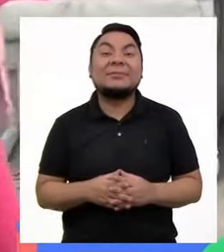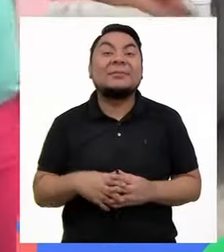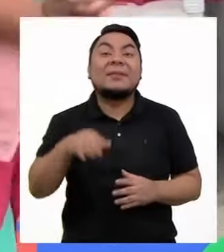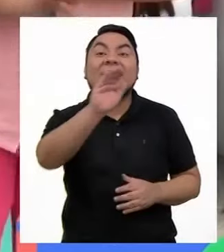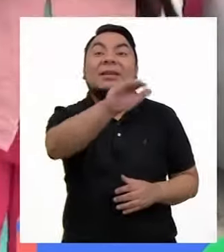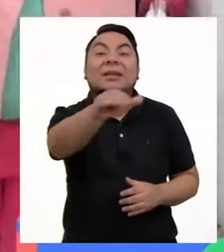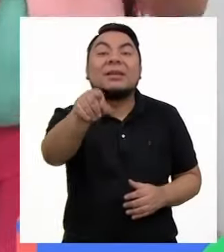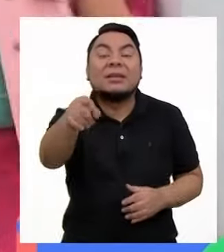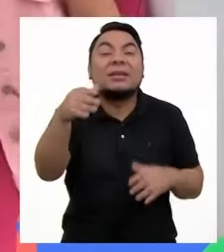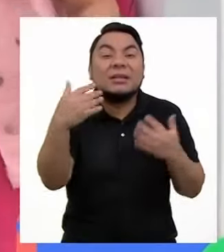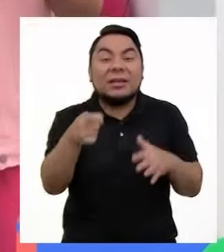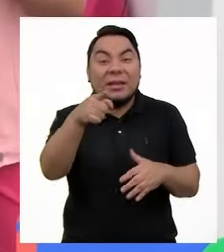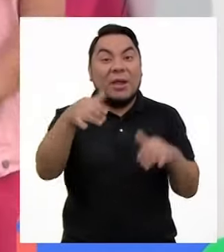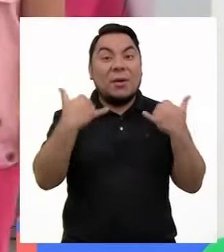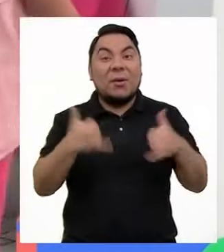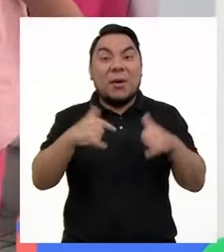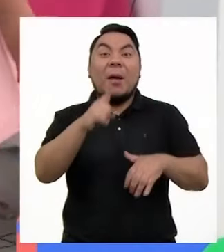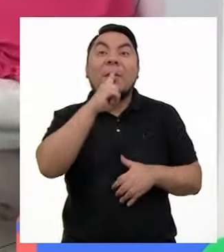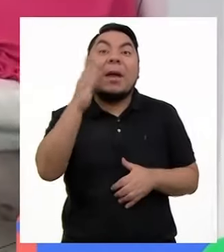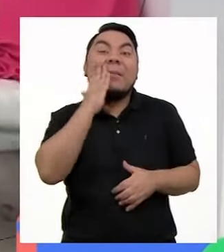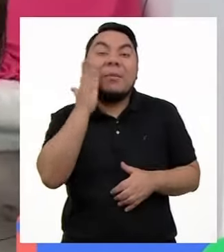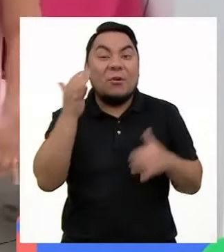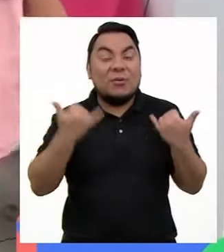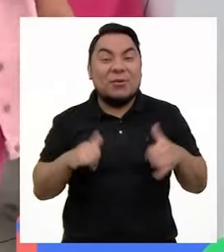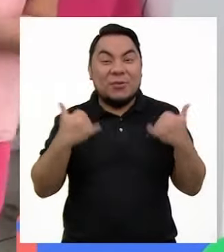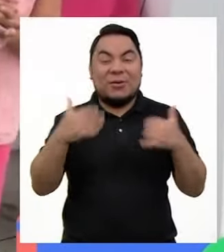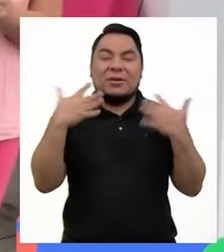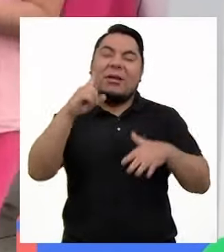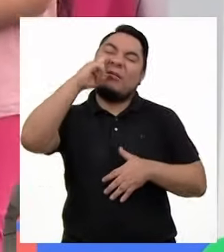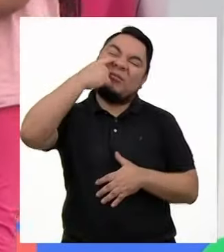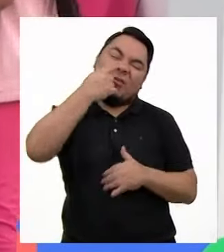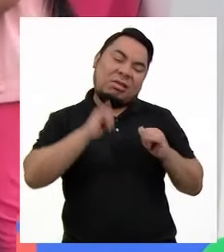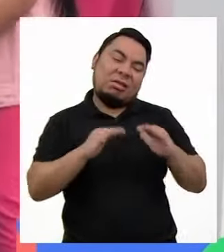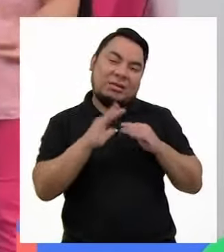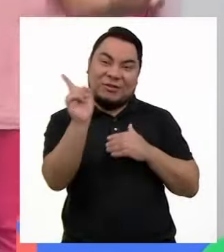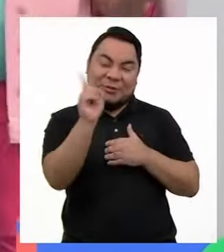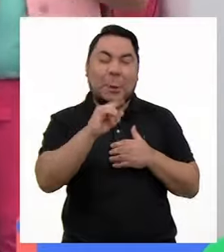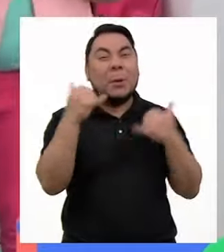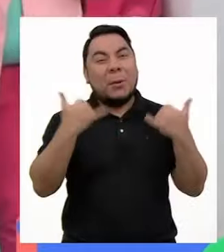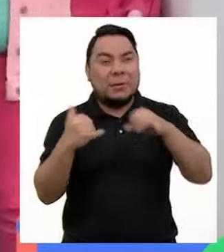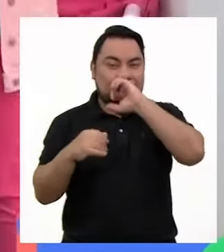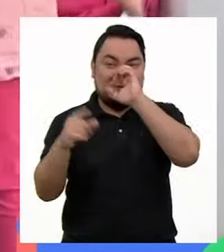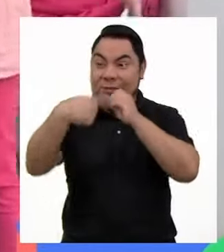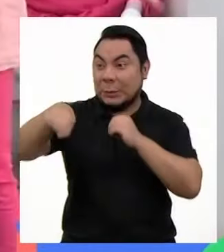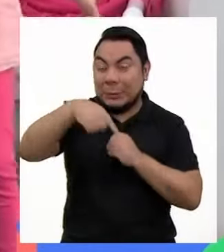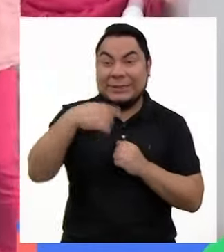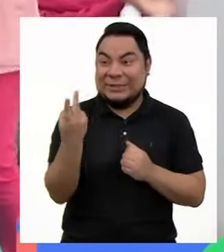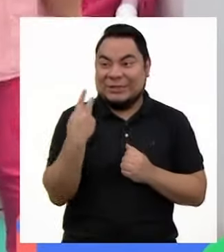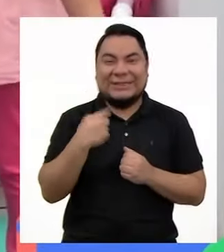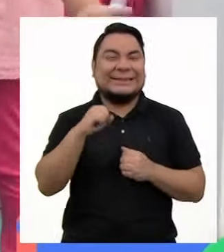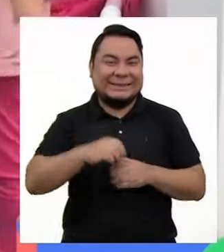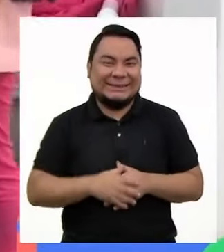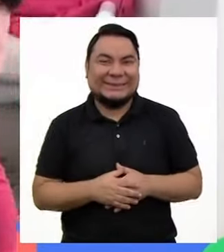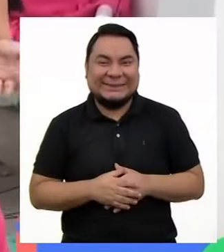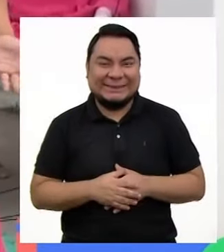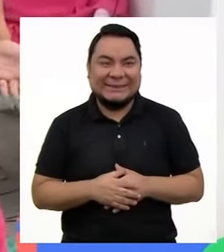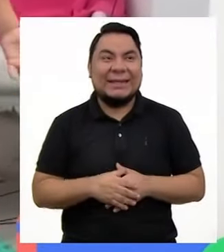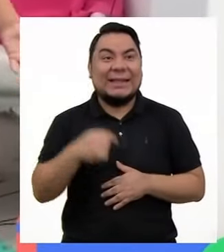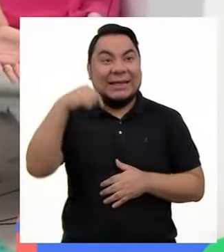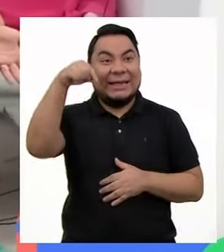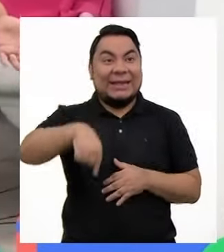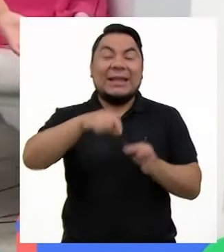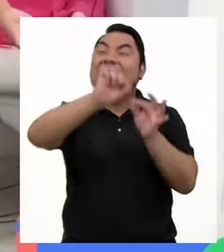Chicos, así jueguen con su mamá y su papá para que ya no se aburran como estamos haciendo esto. Aquí